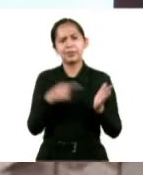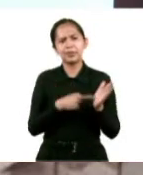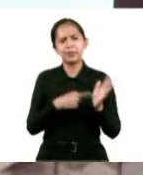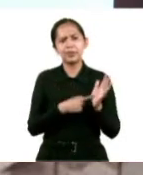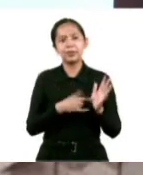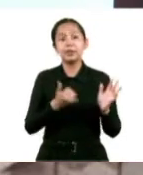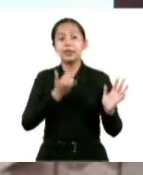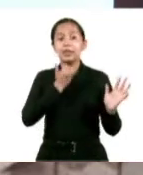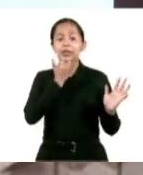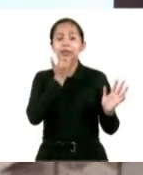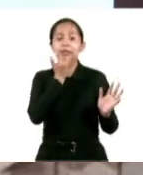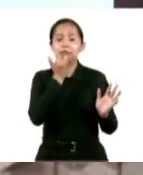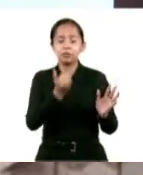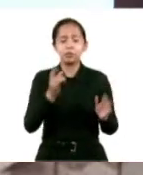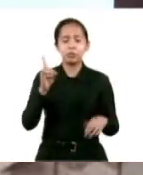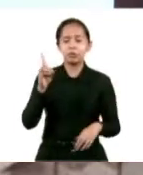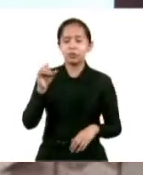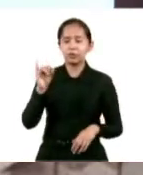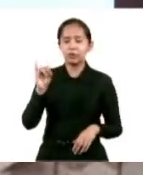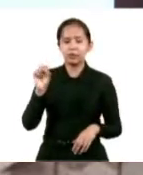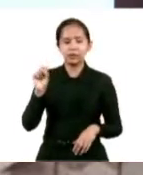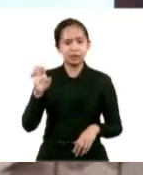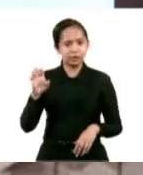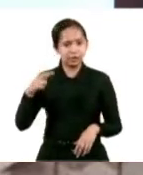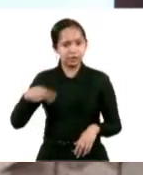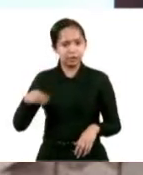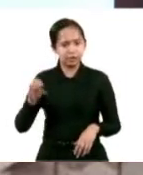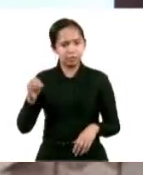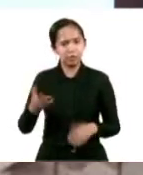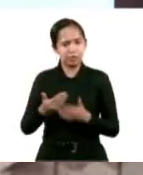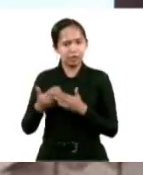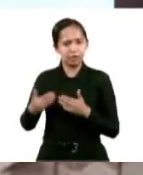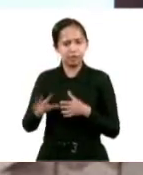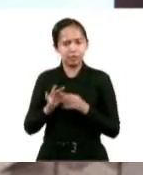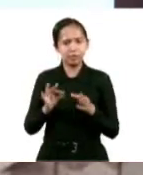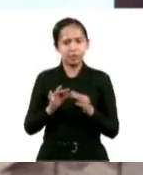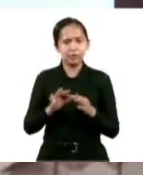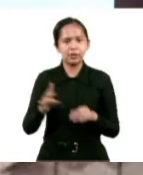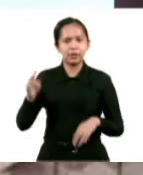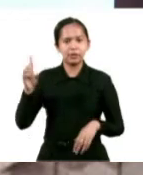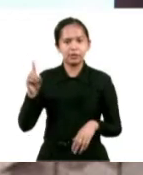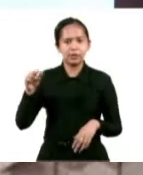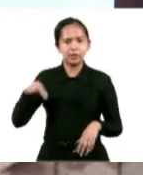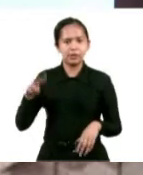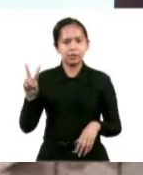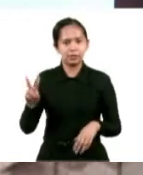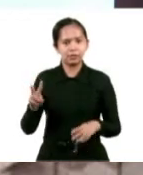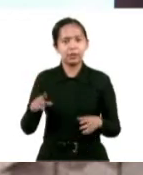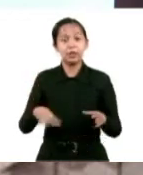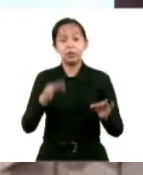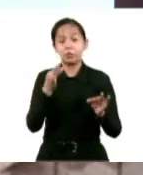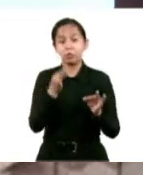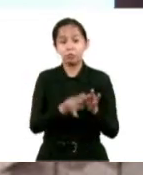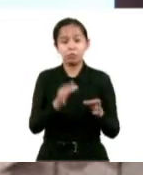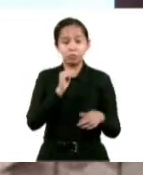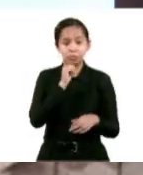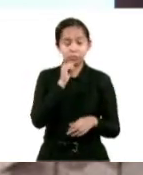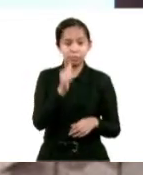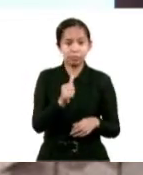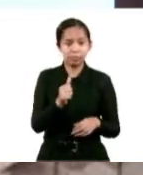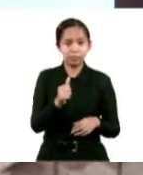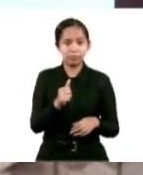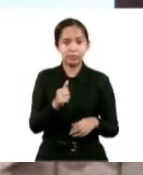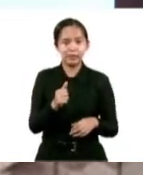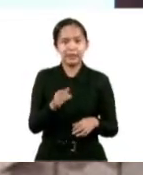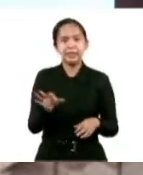de diseño que menciona aquí DNB, el no haber cumplido con la normatividad AASHTO, aun